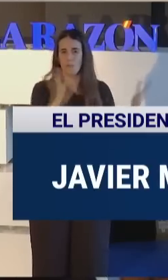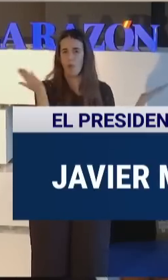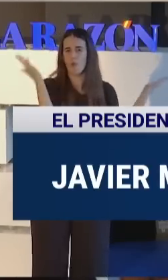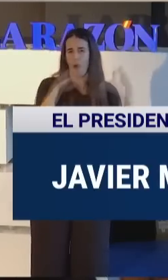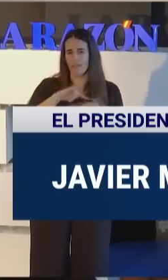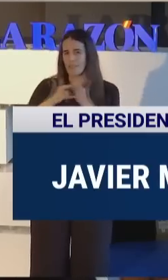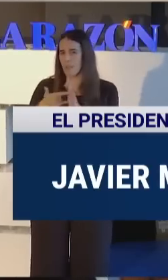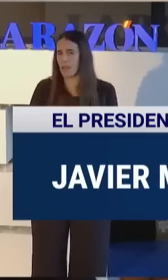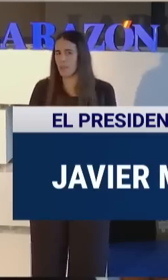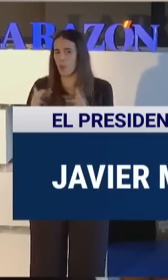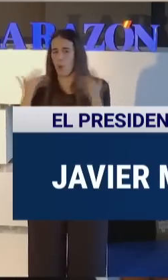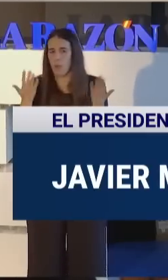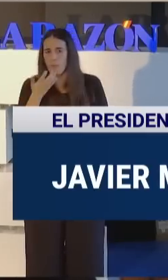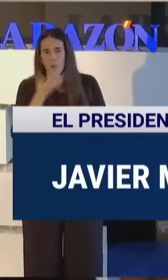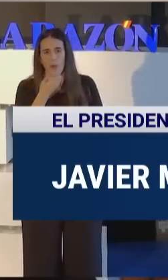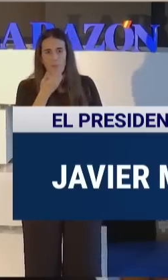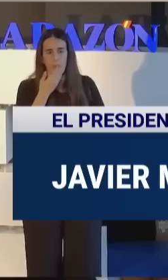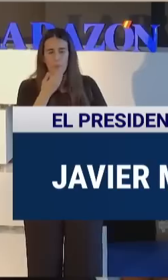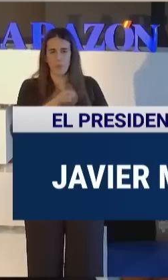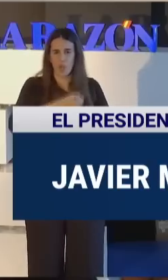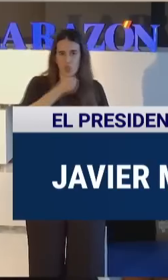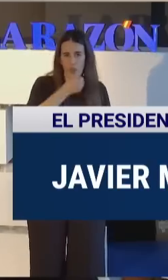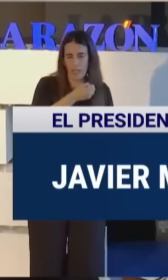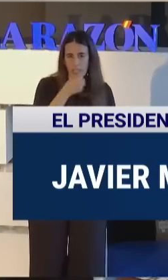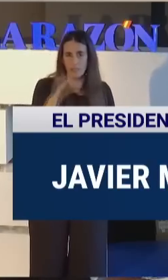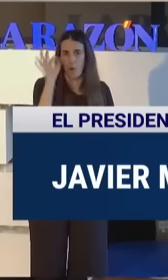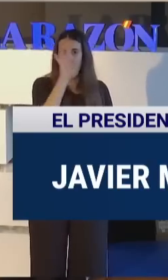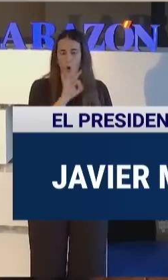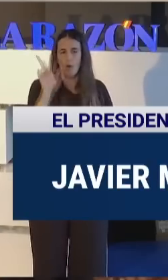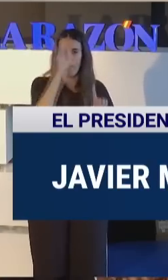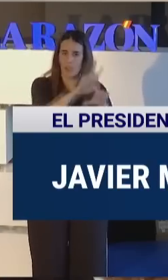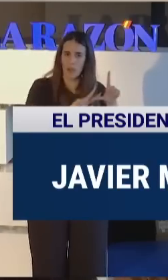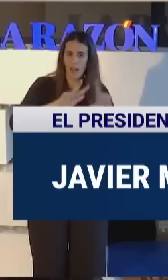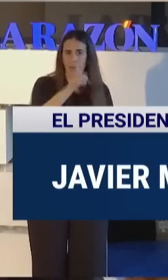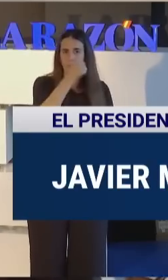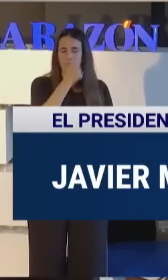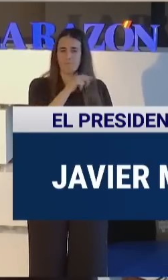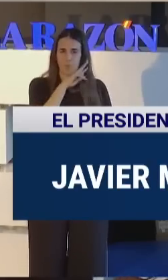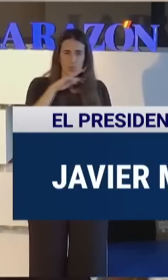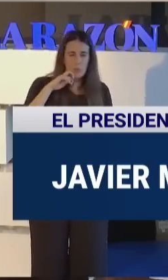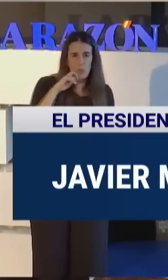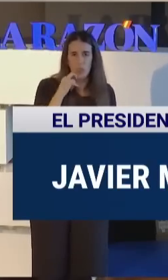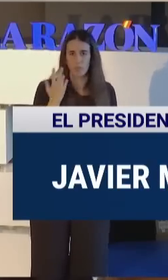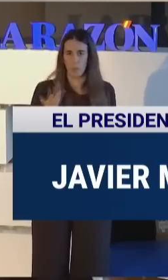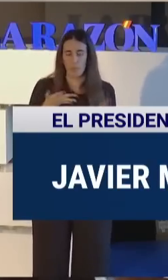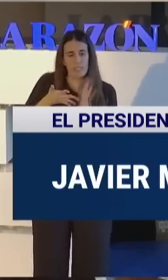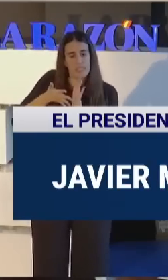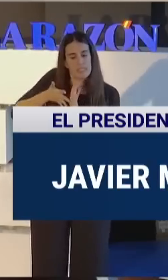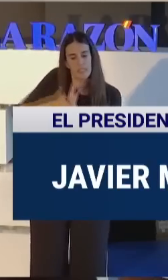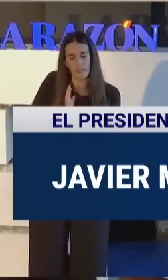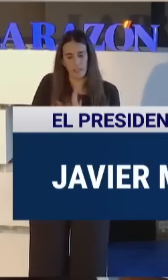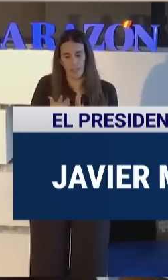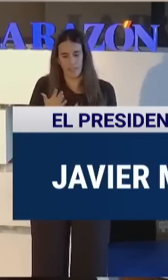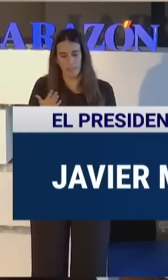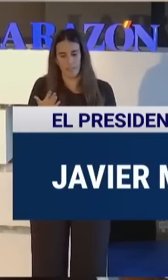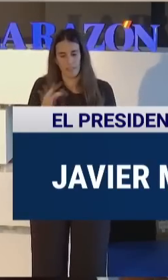como, no sé, claramente el socialismo, la socialdemocracia, pero también el nacionalismo, el conservadurismo. Es decir, ¿cuál es el hecho diferencial